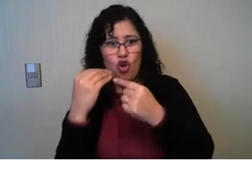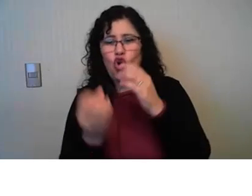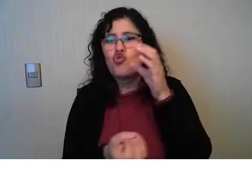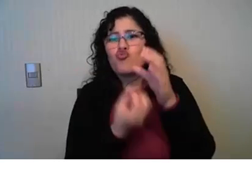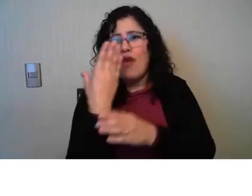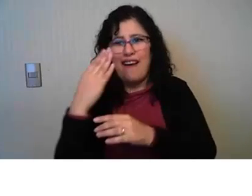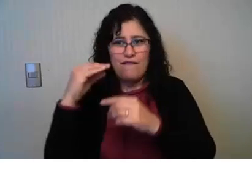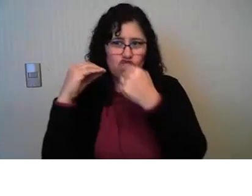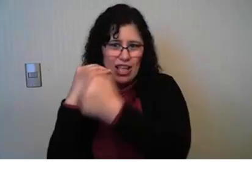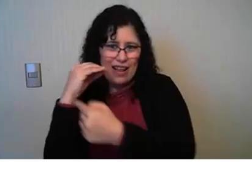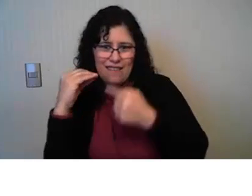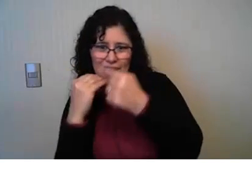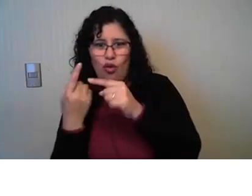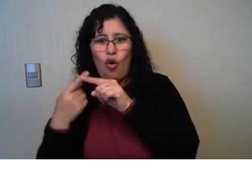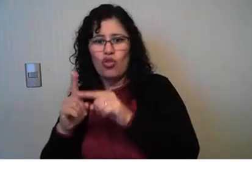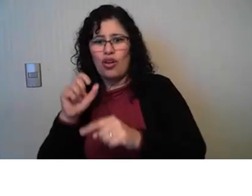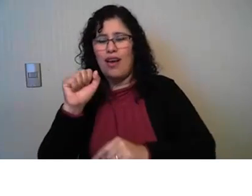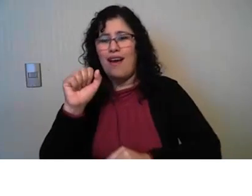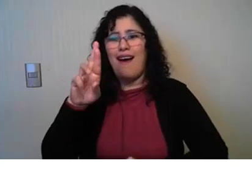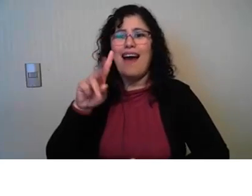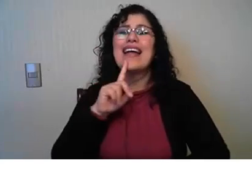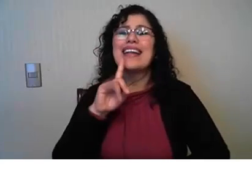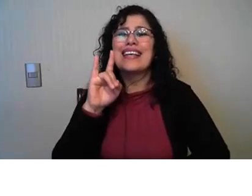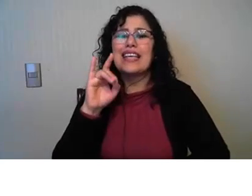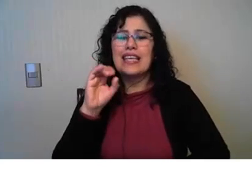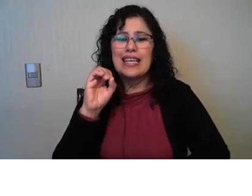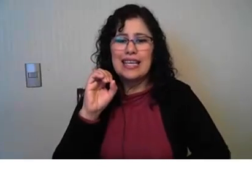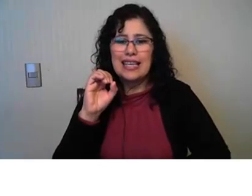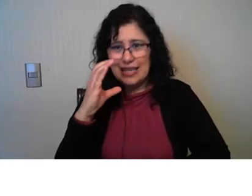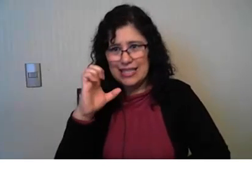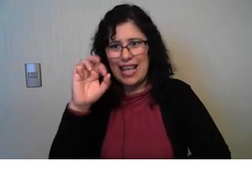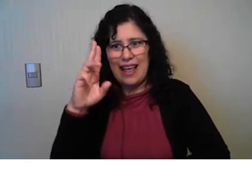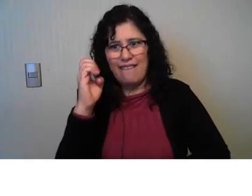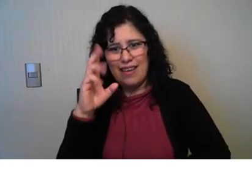arquicerebelo. ¿Qué son estos elementos? En la medida de